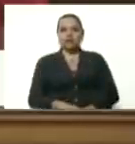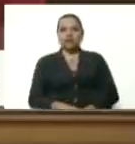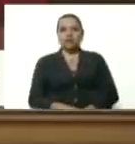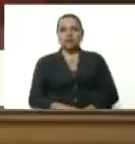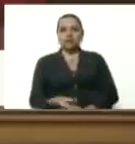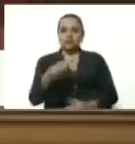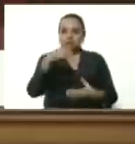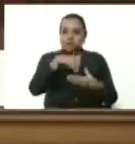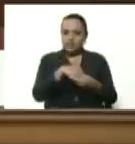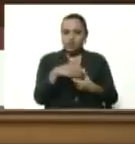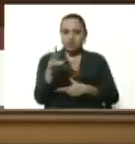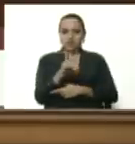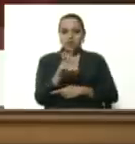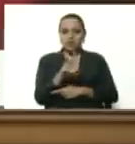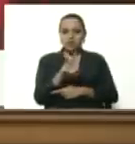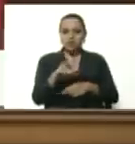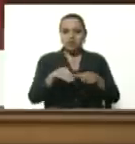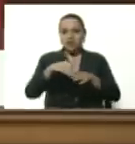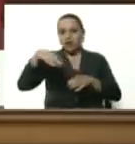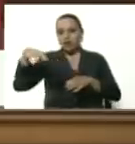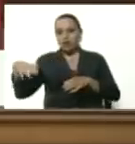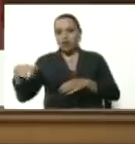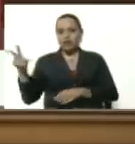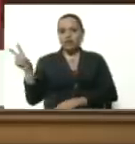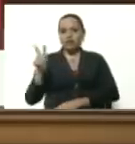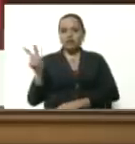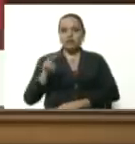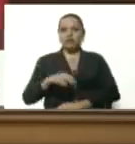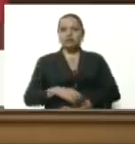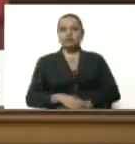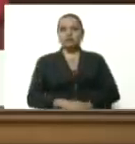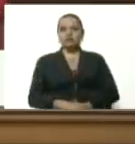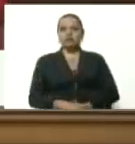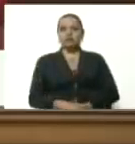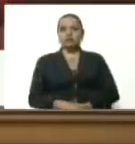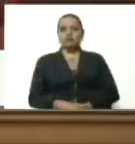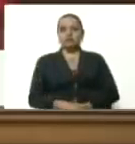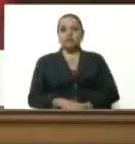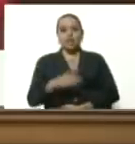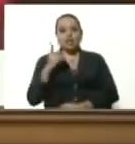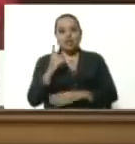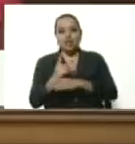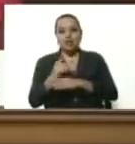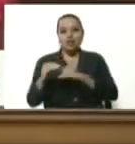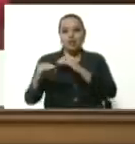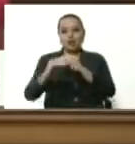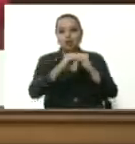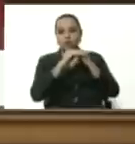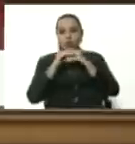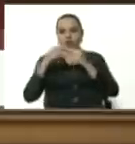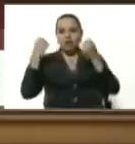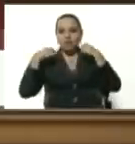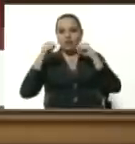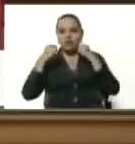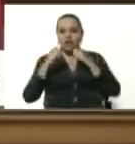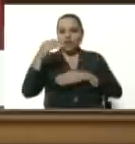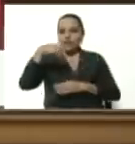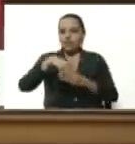adentro y hacia afuera. Esa igualdad establecida y practicada a lo